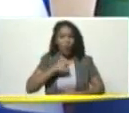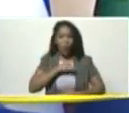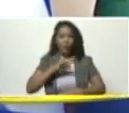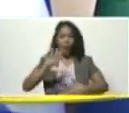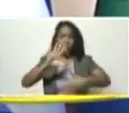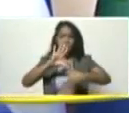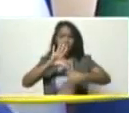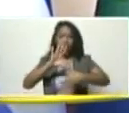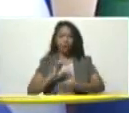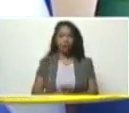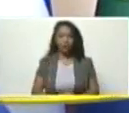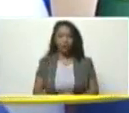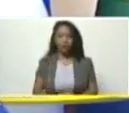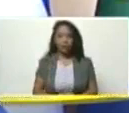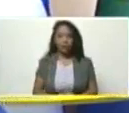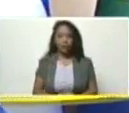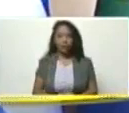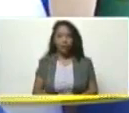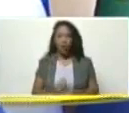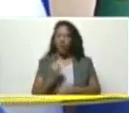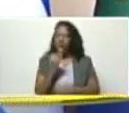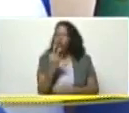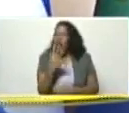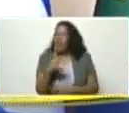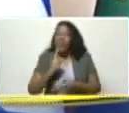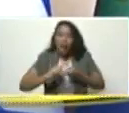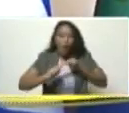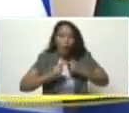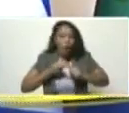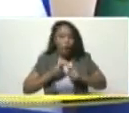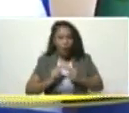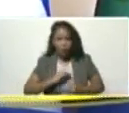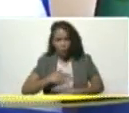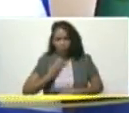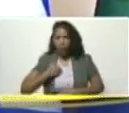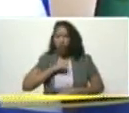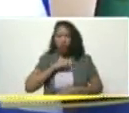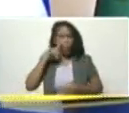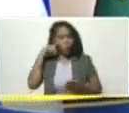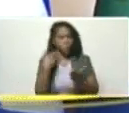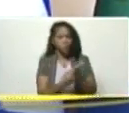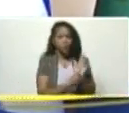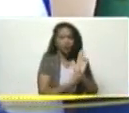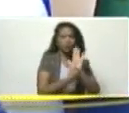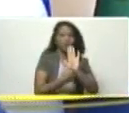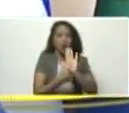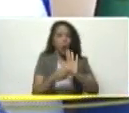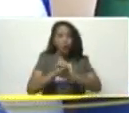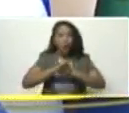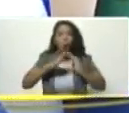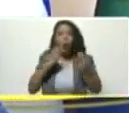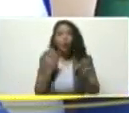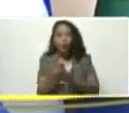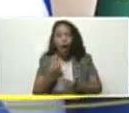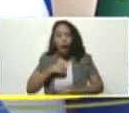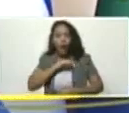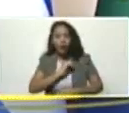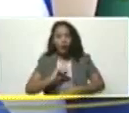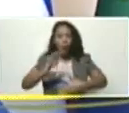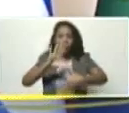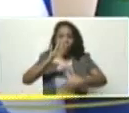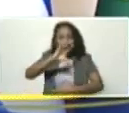América. ¿Cuántas cosas podemos nosotros mostrar al mundo y a nuestro